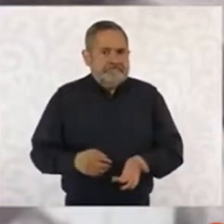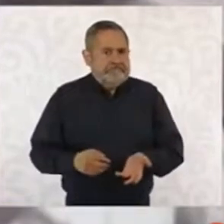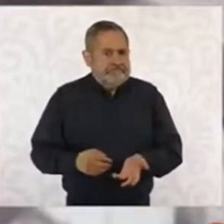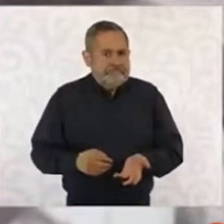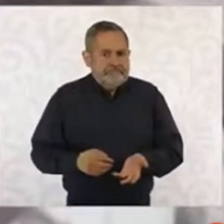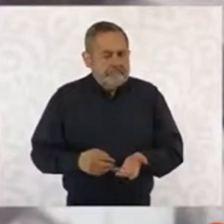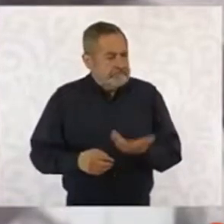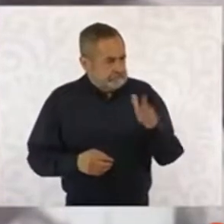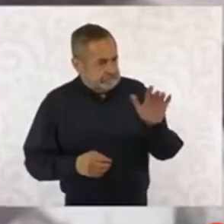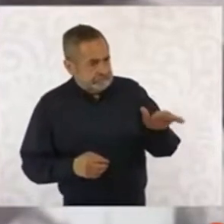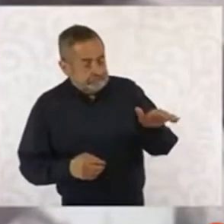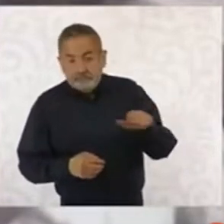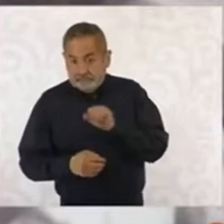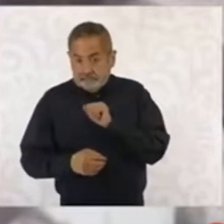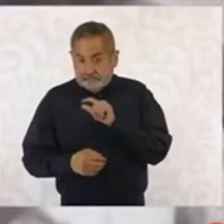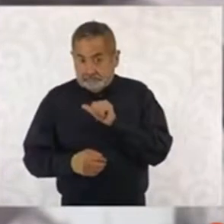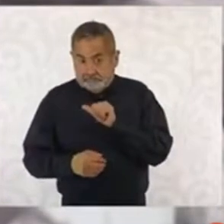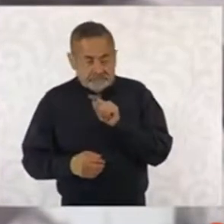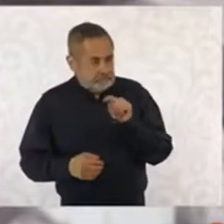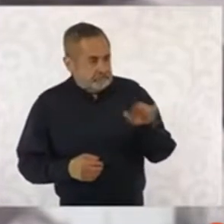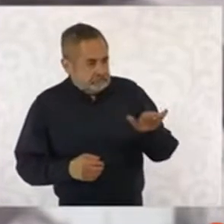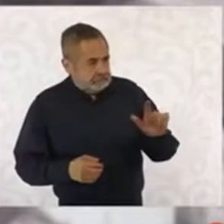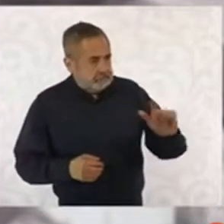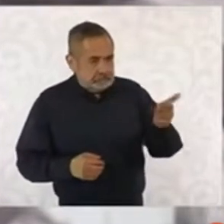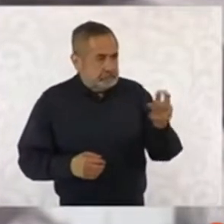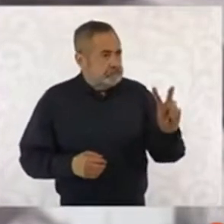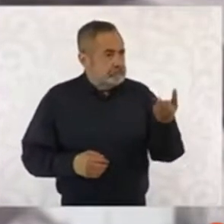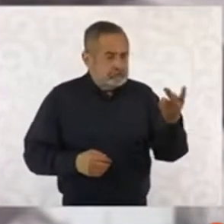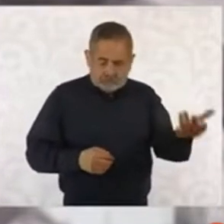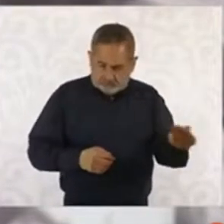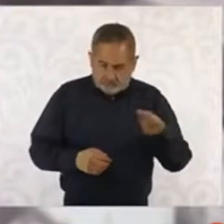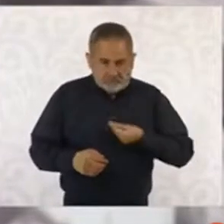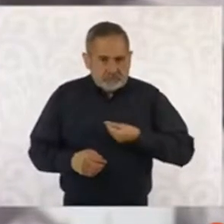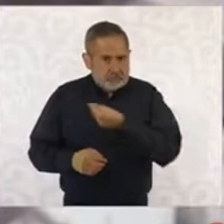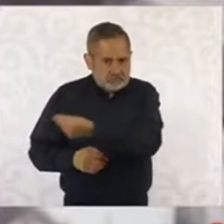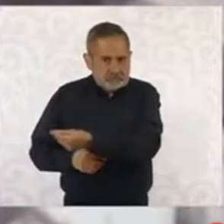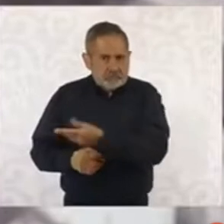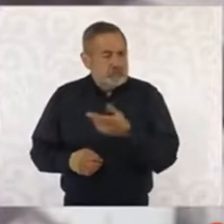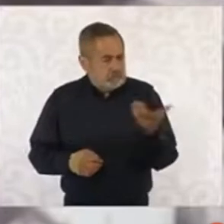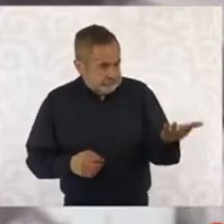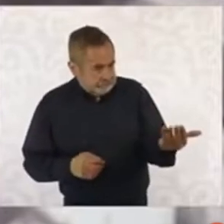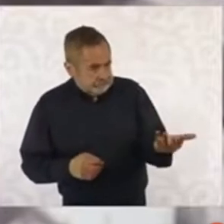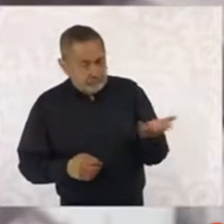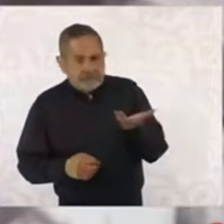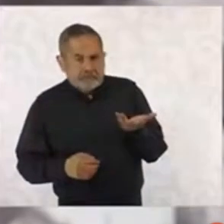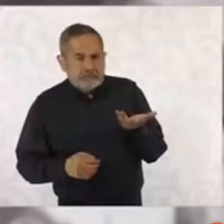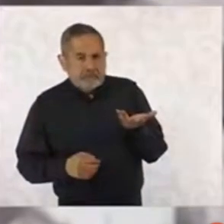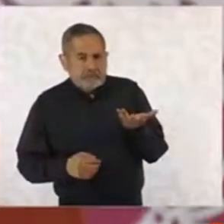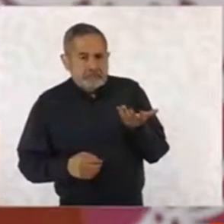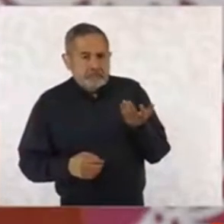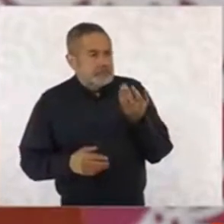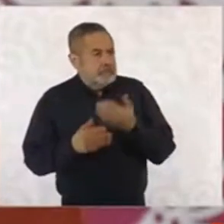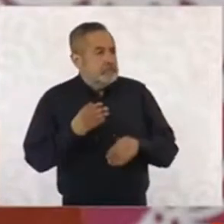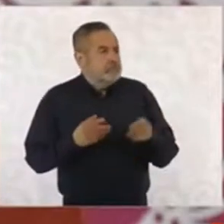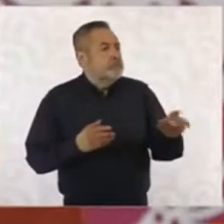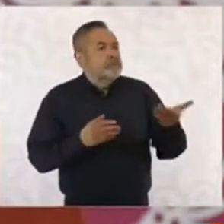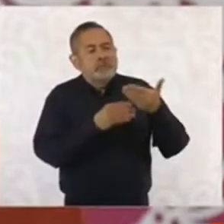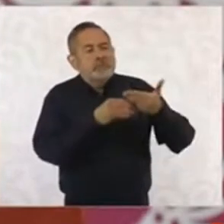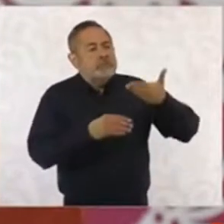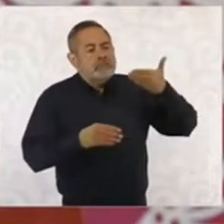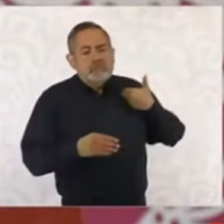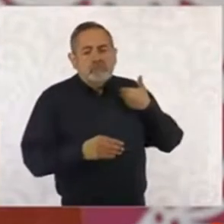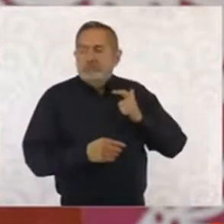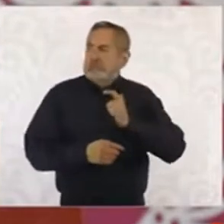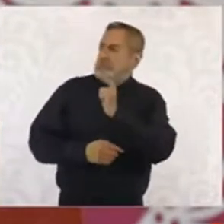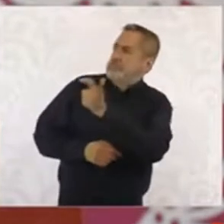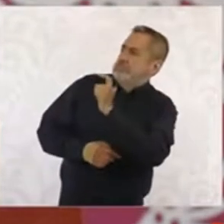le solicita que devuelva el beneficio fiscal que haya utilizado porque fue un descuento indebido